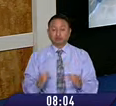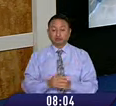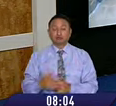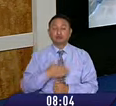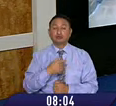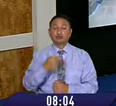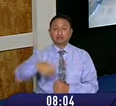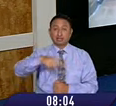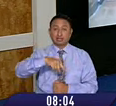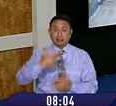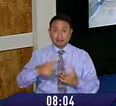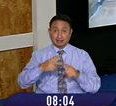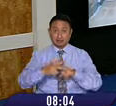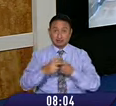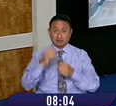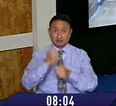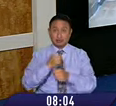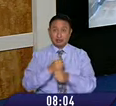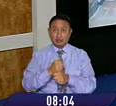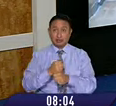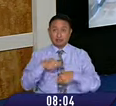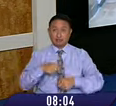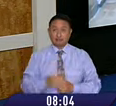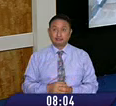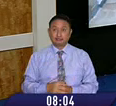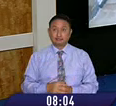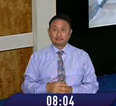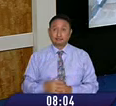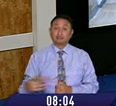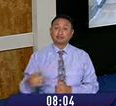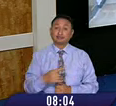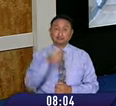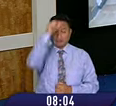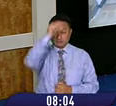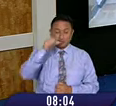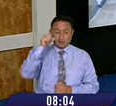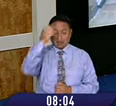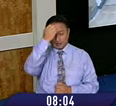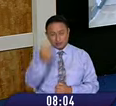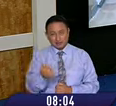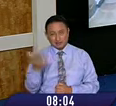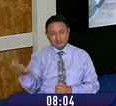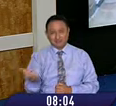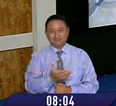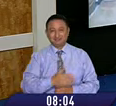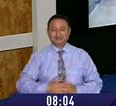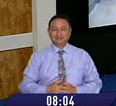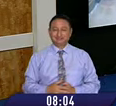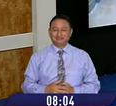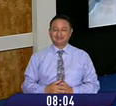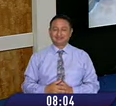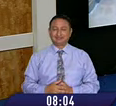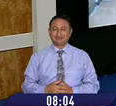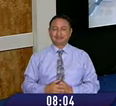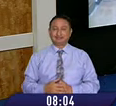están trabajando. ¿Llegarían o tendrían pico y placa? Adriana Rojas, buenos días, adelante.